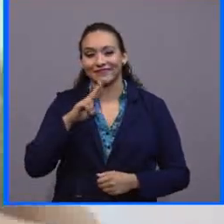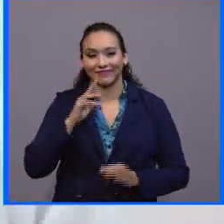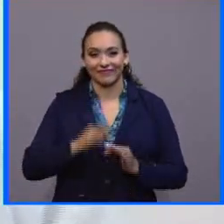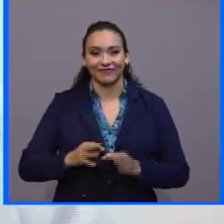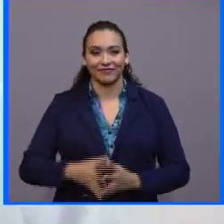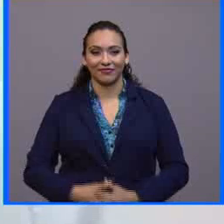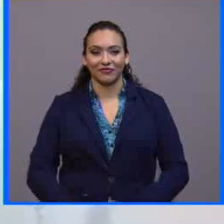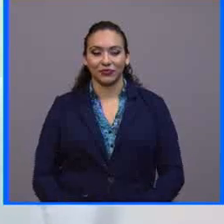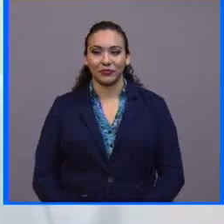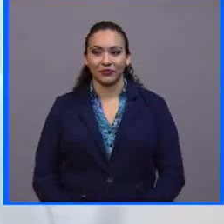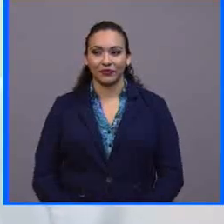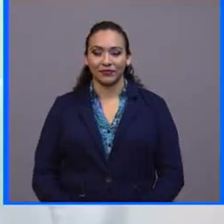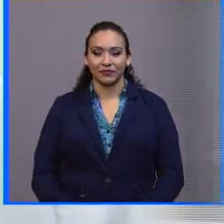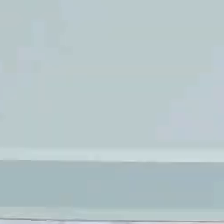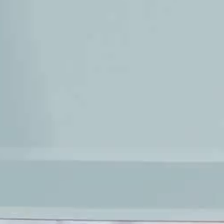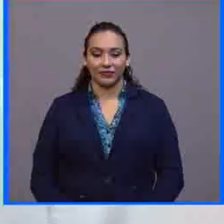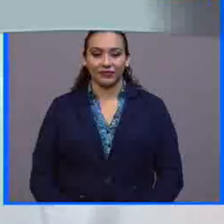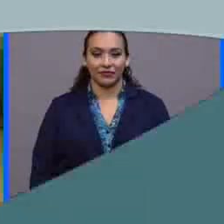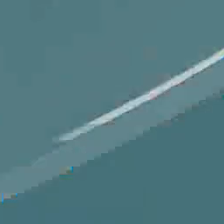Federación, Jesús Daza.